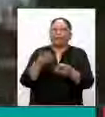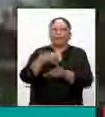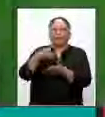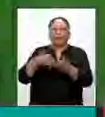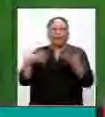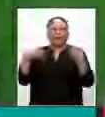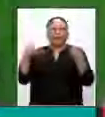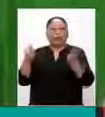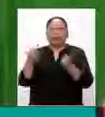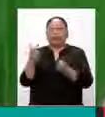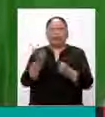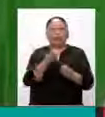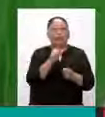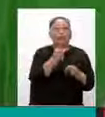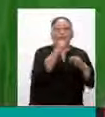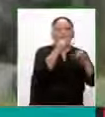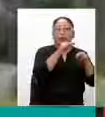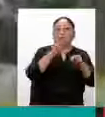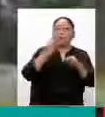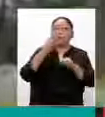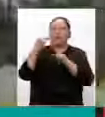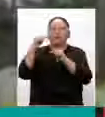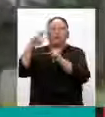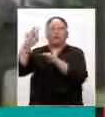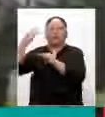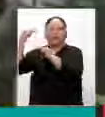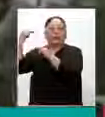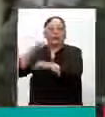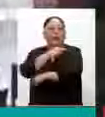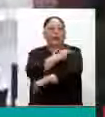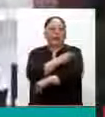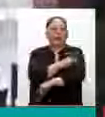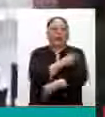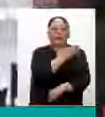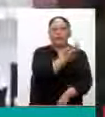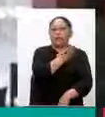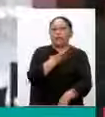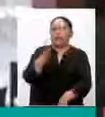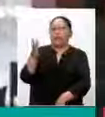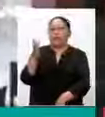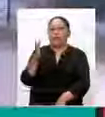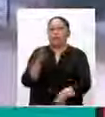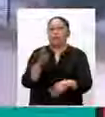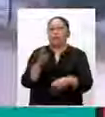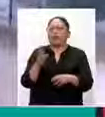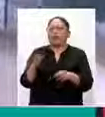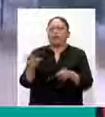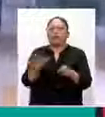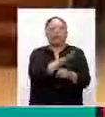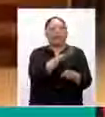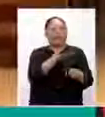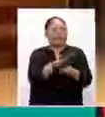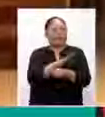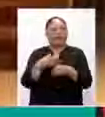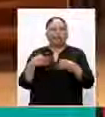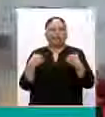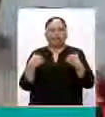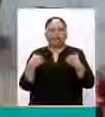de primer, segundo, tercer nivel, no abastece. Y en ese momento, cuando el sector salud